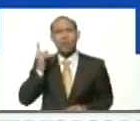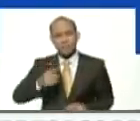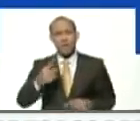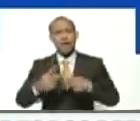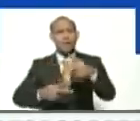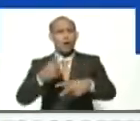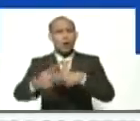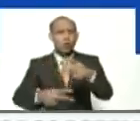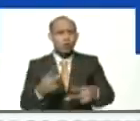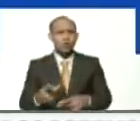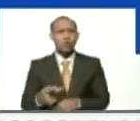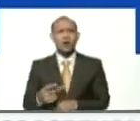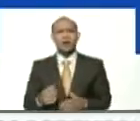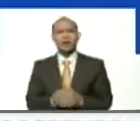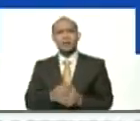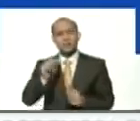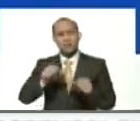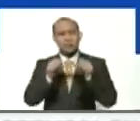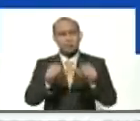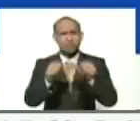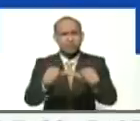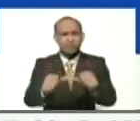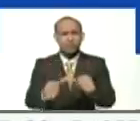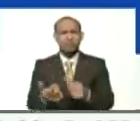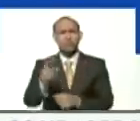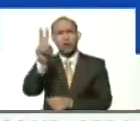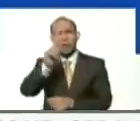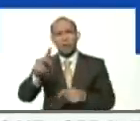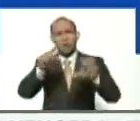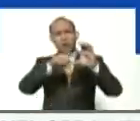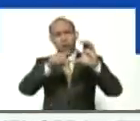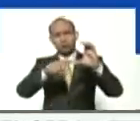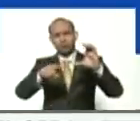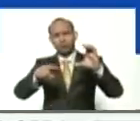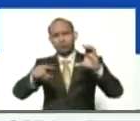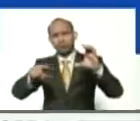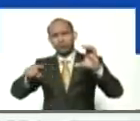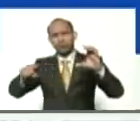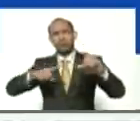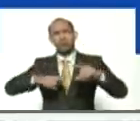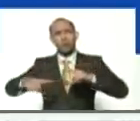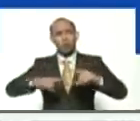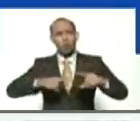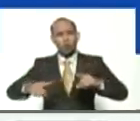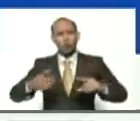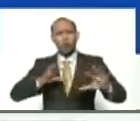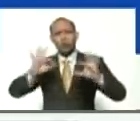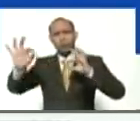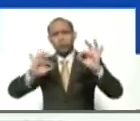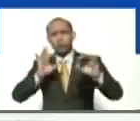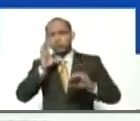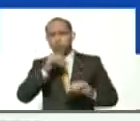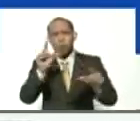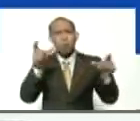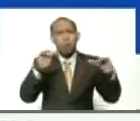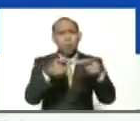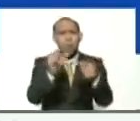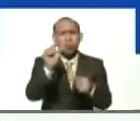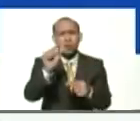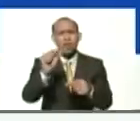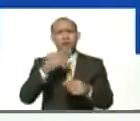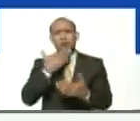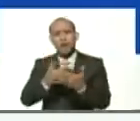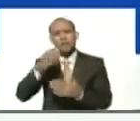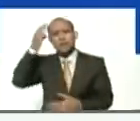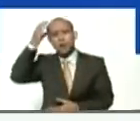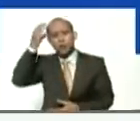permitido que venezuela mantuviera en una meseta su tasa de contagio ha permitido gracias a la conciencia